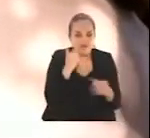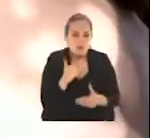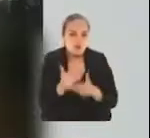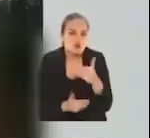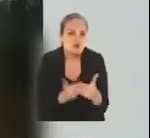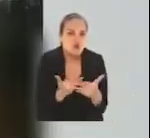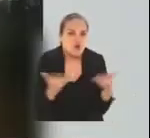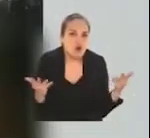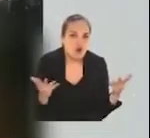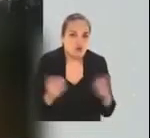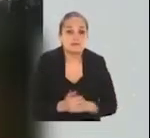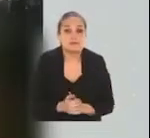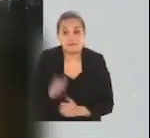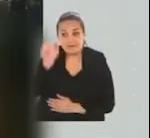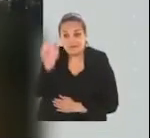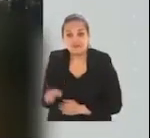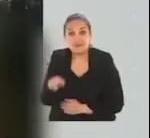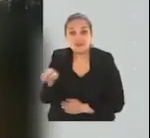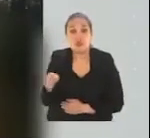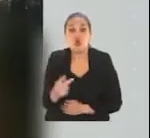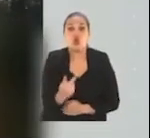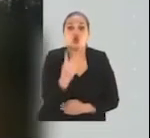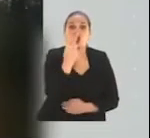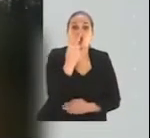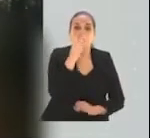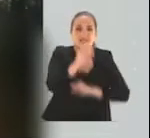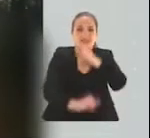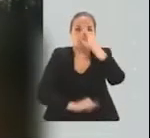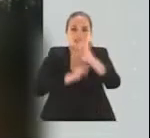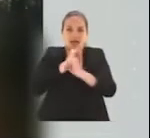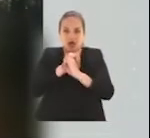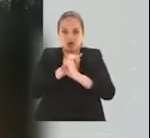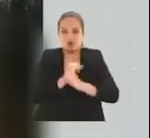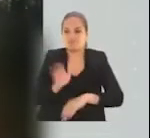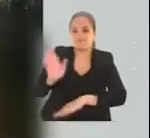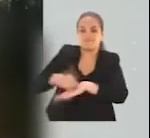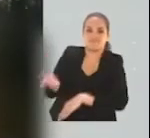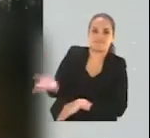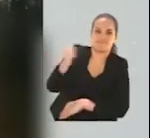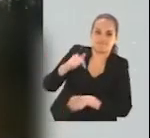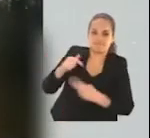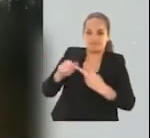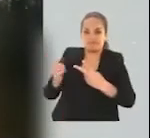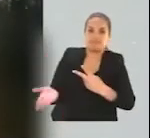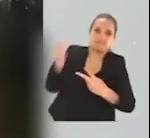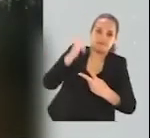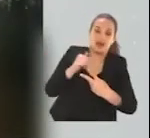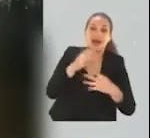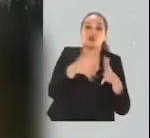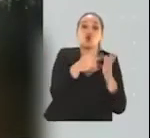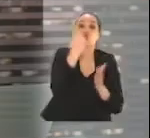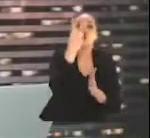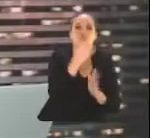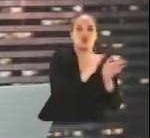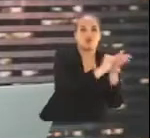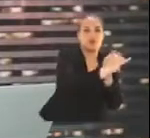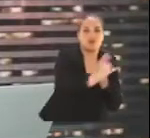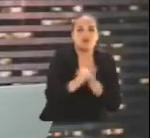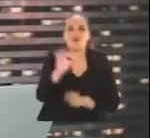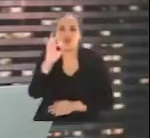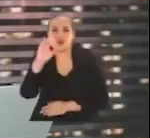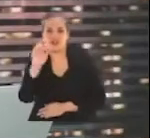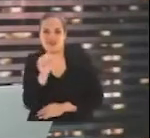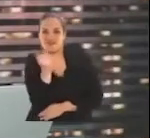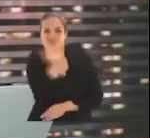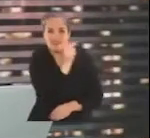en este momento este personaje tiene dos órdenes de captura con fines de extradición vigentes hacia los estados unidos pues fiscal gracias a